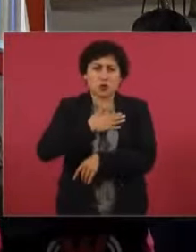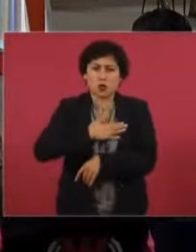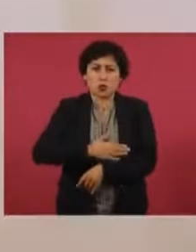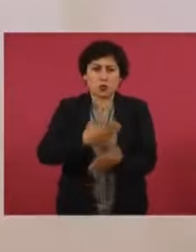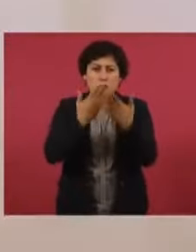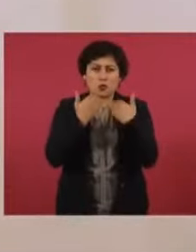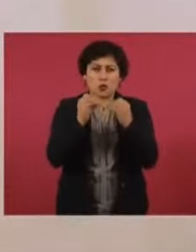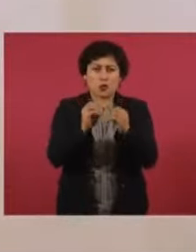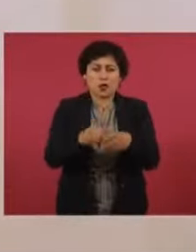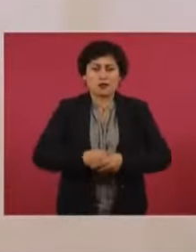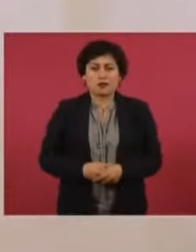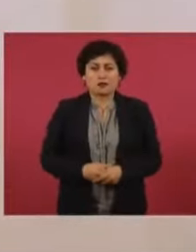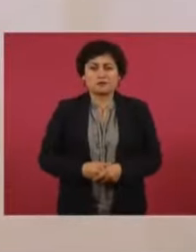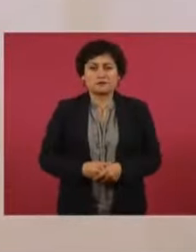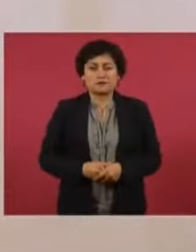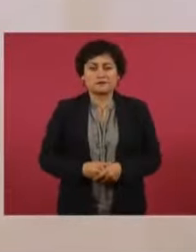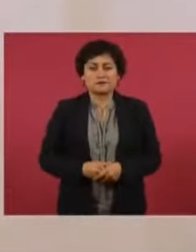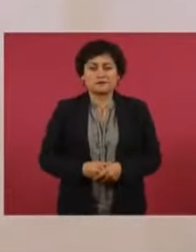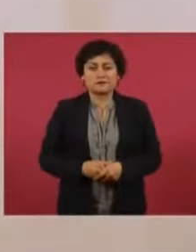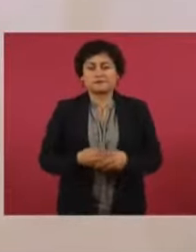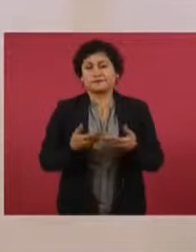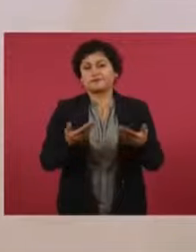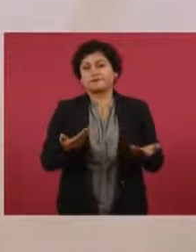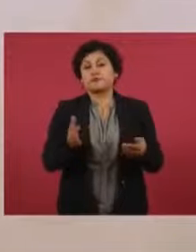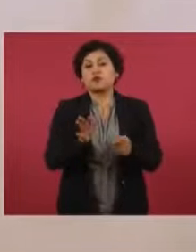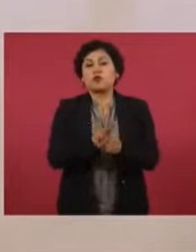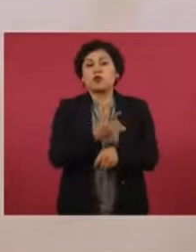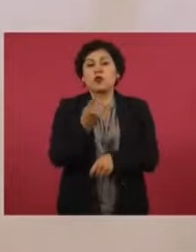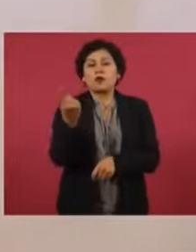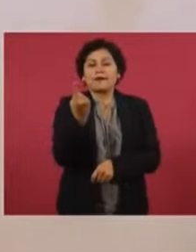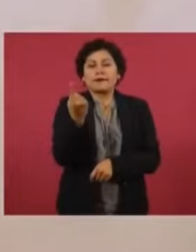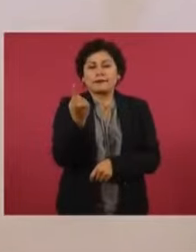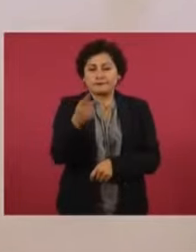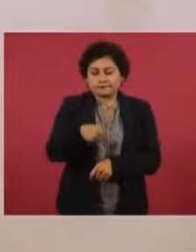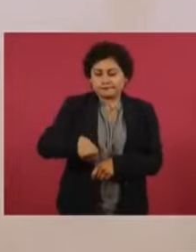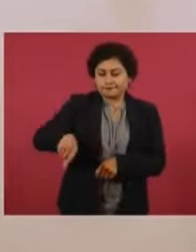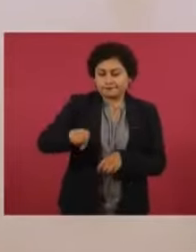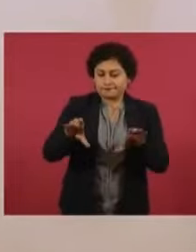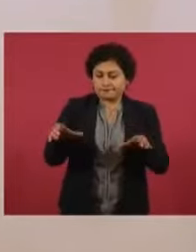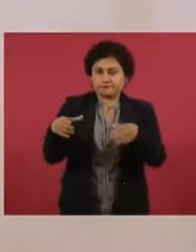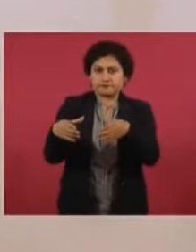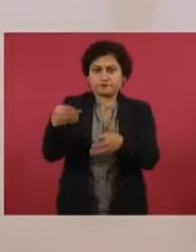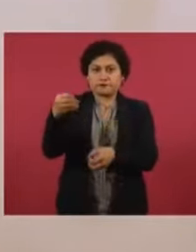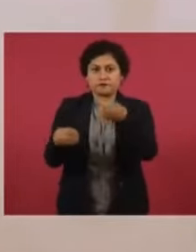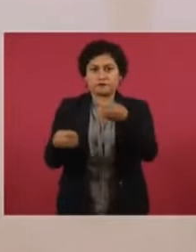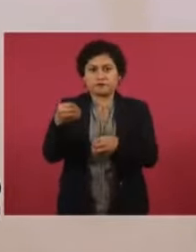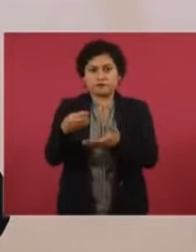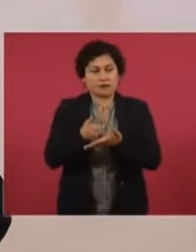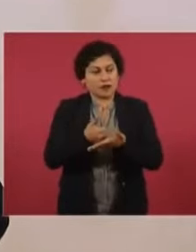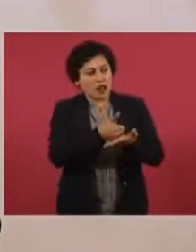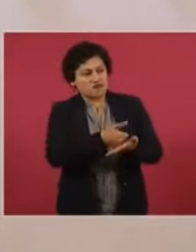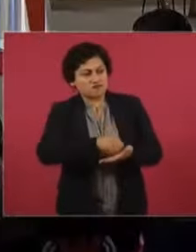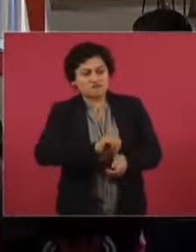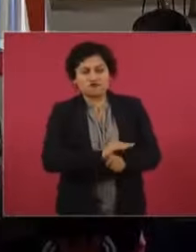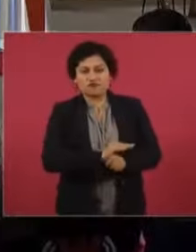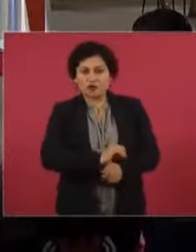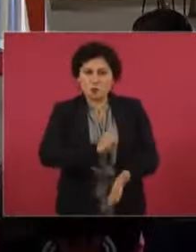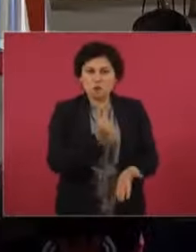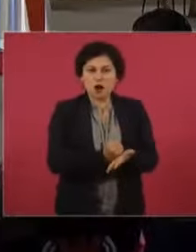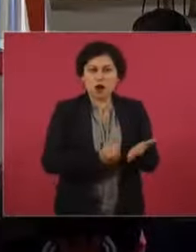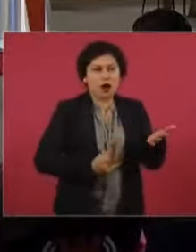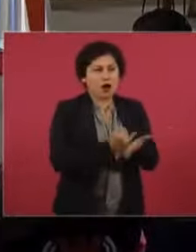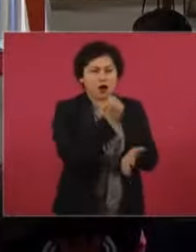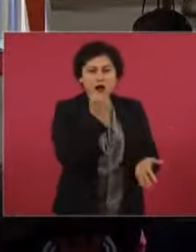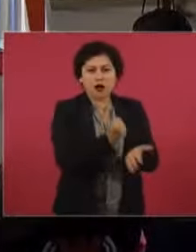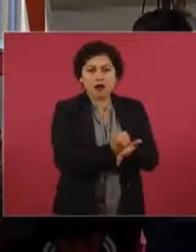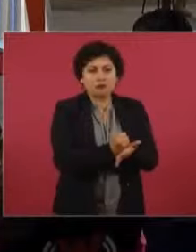el régimen o no, sigue siendo violencia, seguimos enterrando colegas y el hecho de que por un error humano, por un error de austeridad